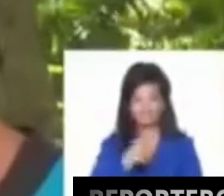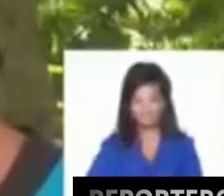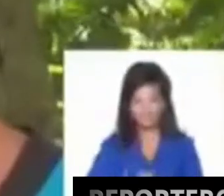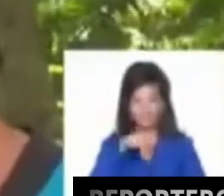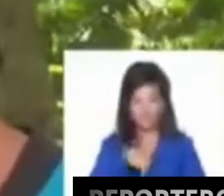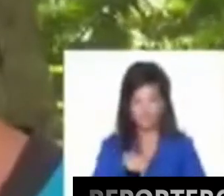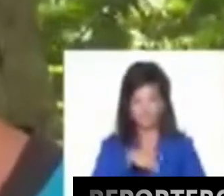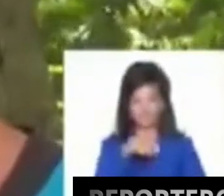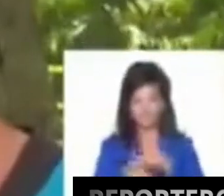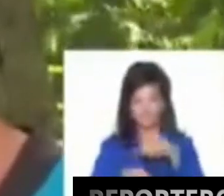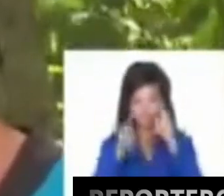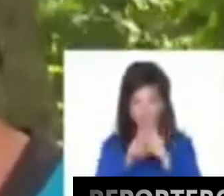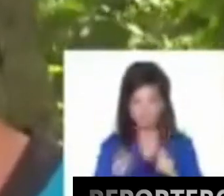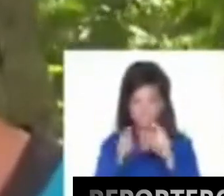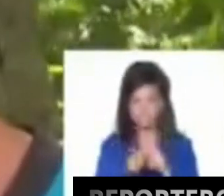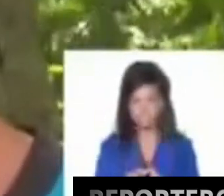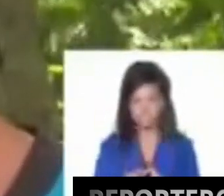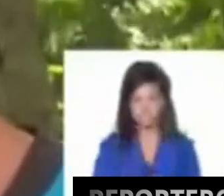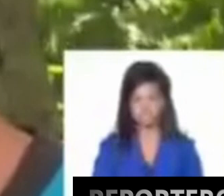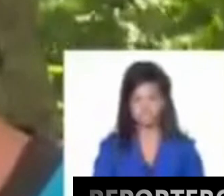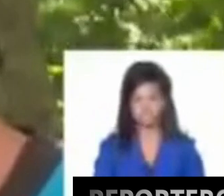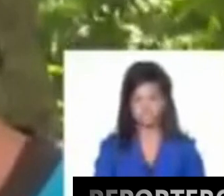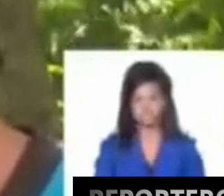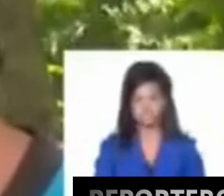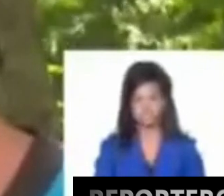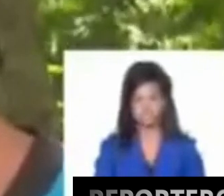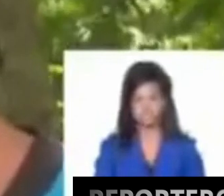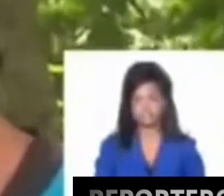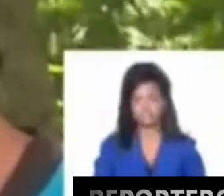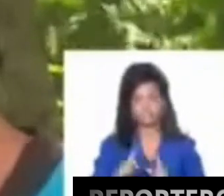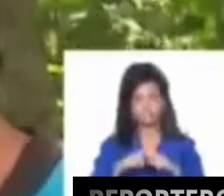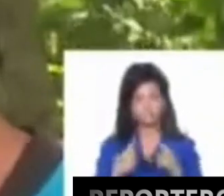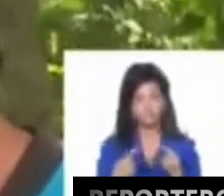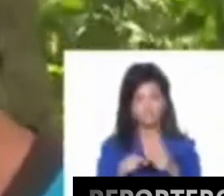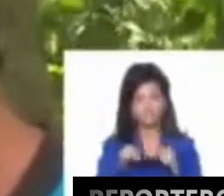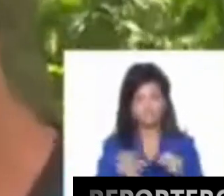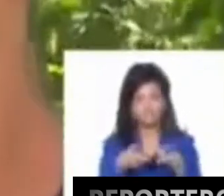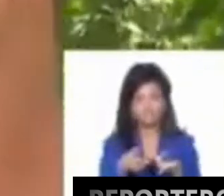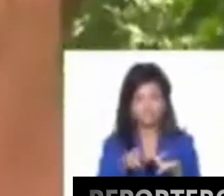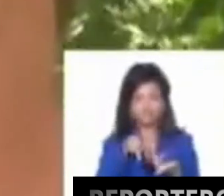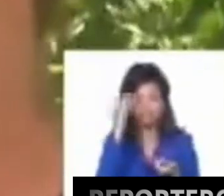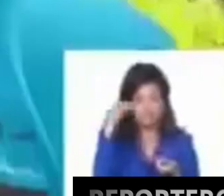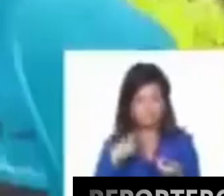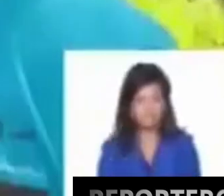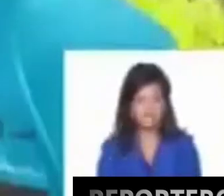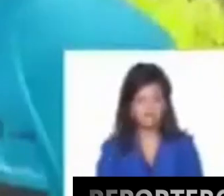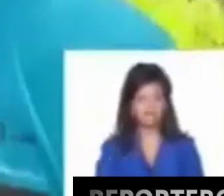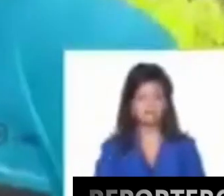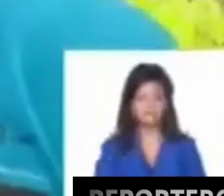proceso investigativo, ¿cómo es que su hijo llega a esa situación? ¿Qué es lo que usted sabe de eso? Bueno, él me llama a